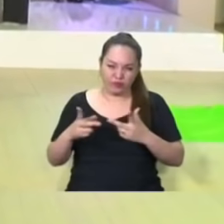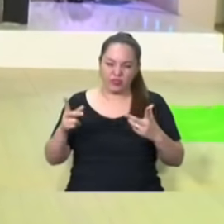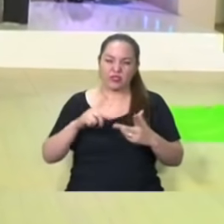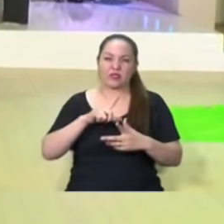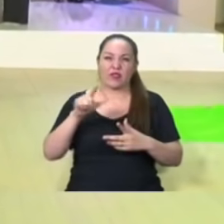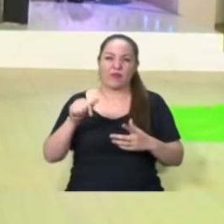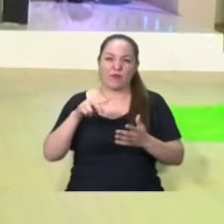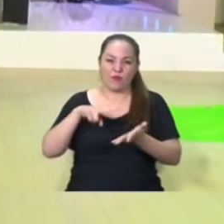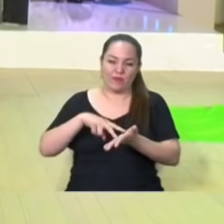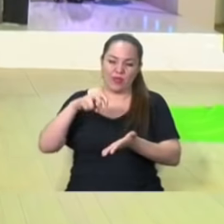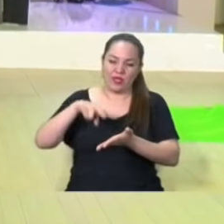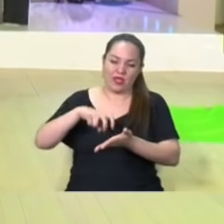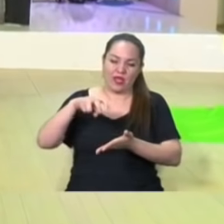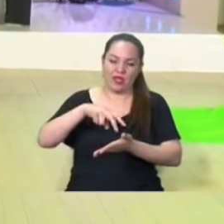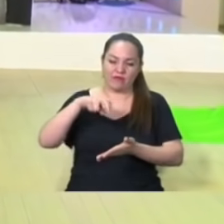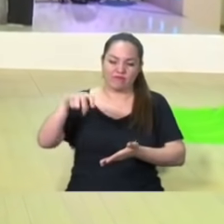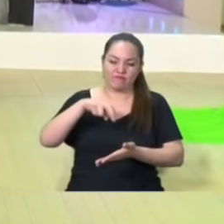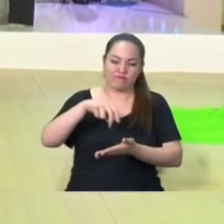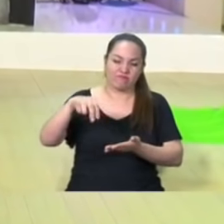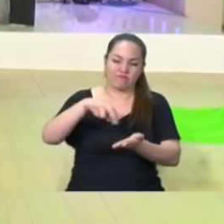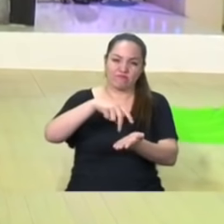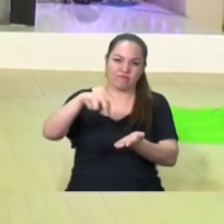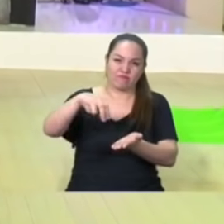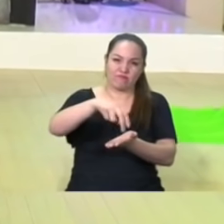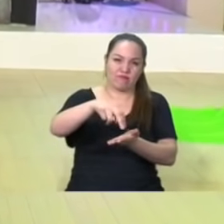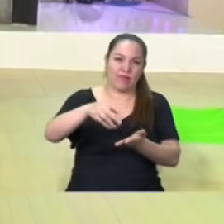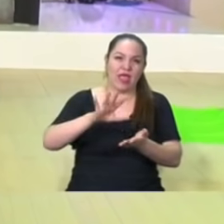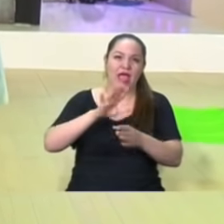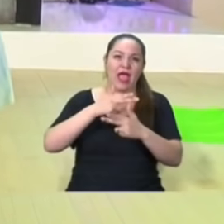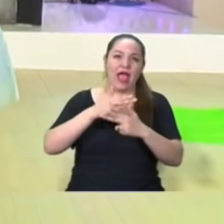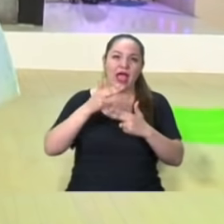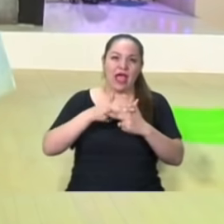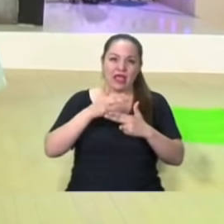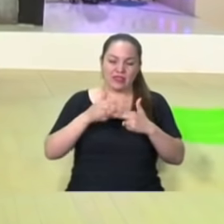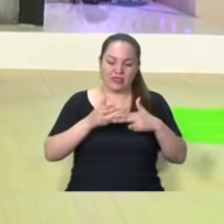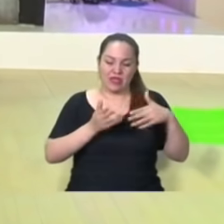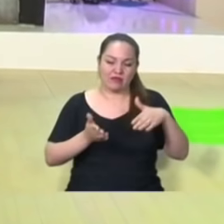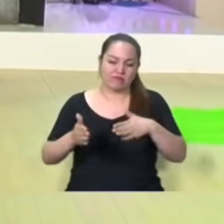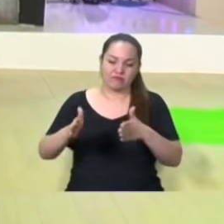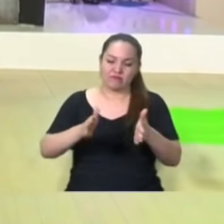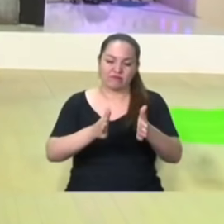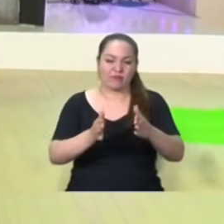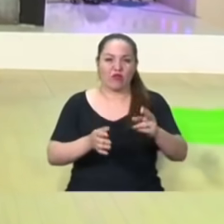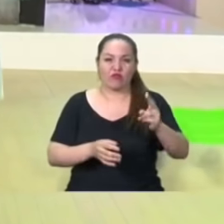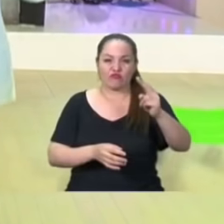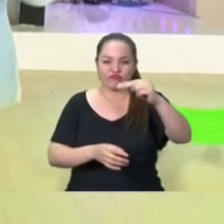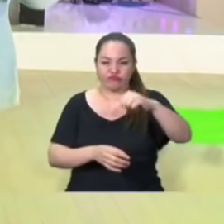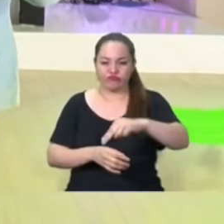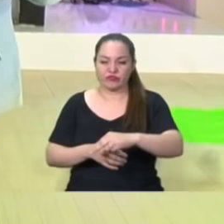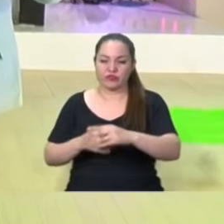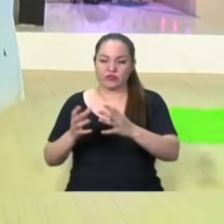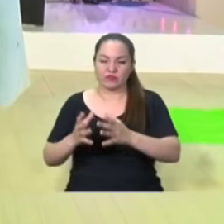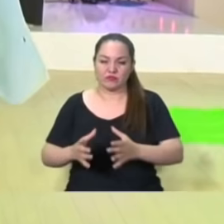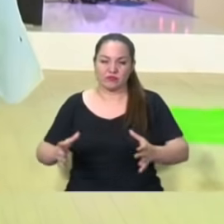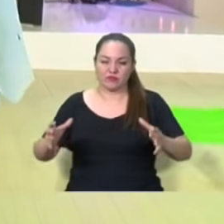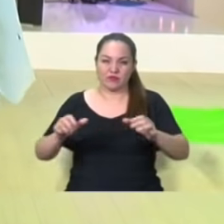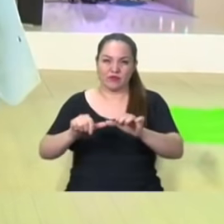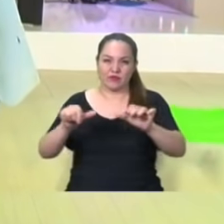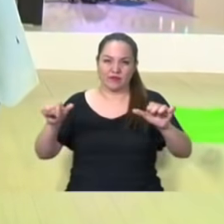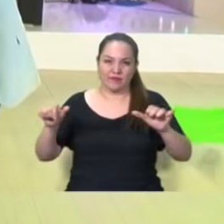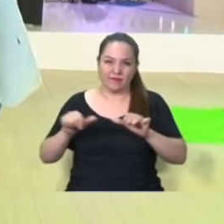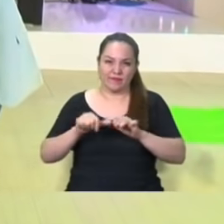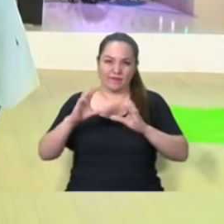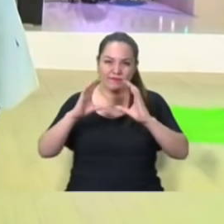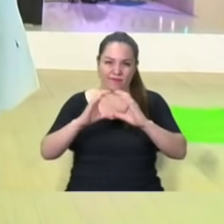brincar, algunos obstáculos para llegar a lo que es el laberinto, a la alberca de pelotas, después formar lo que es también